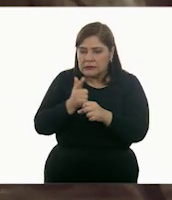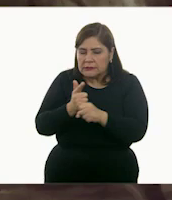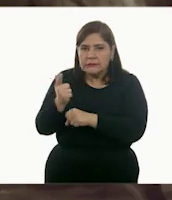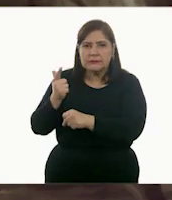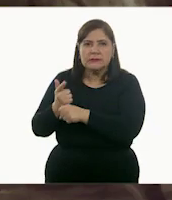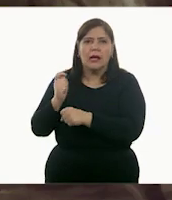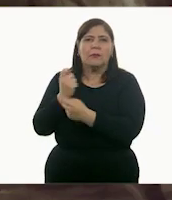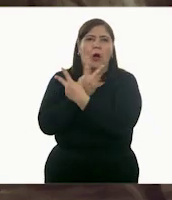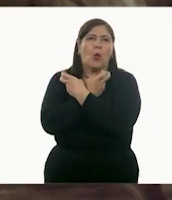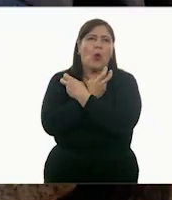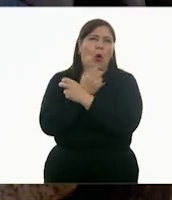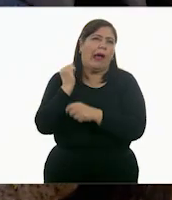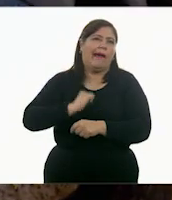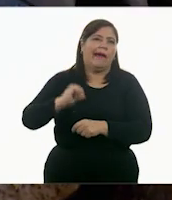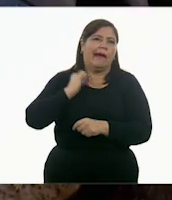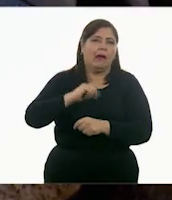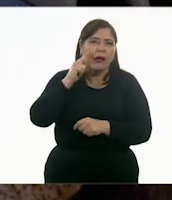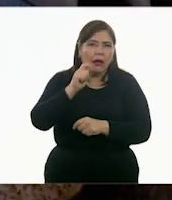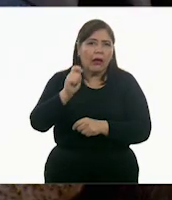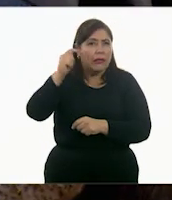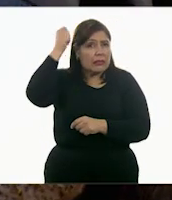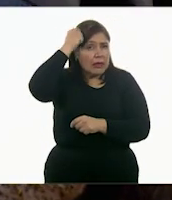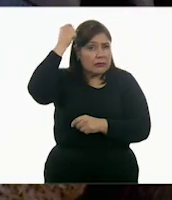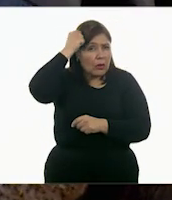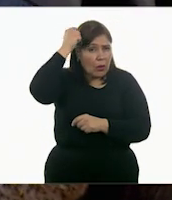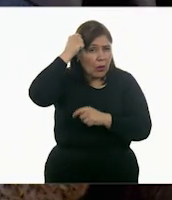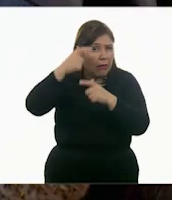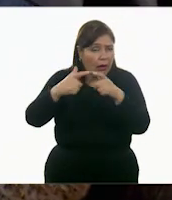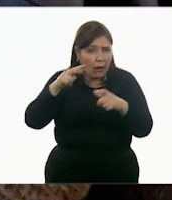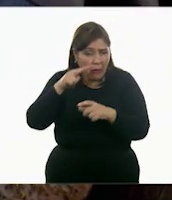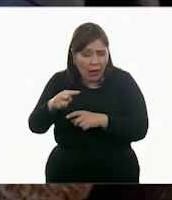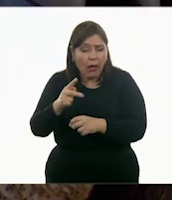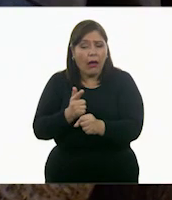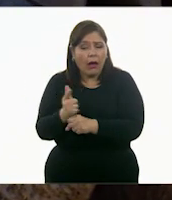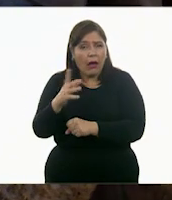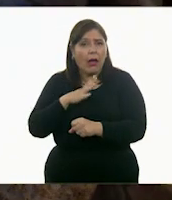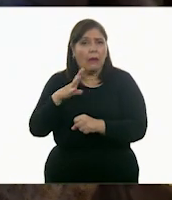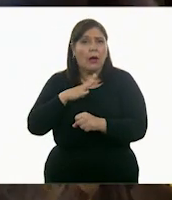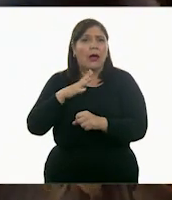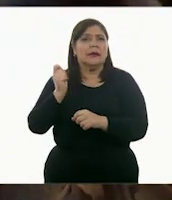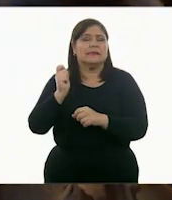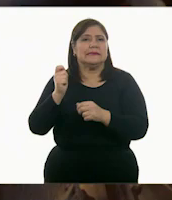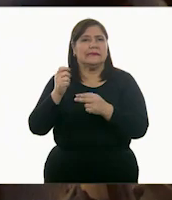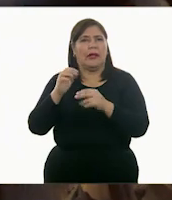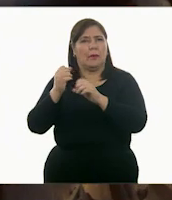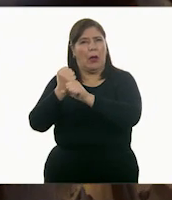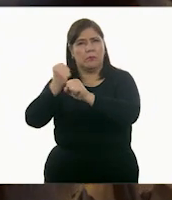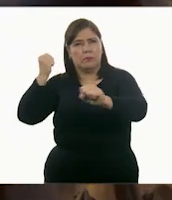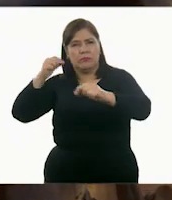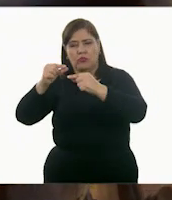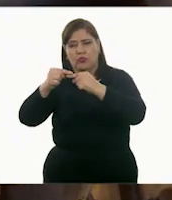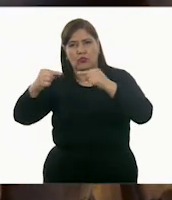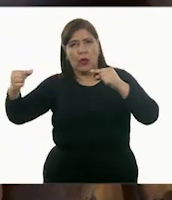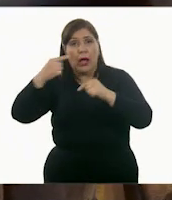lago de Texcoco, en los que se aprecian puntas de lanza incrustadas en el hueso.